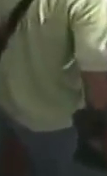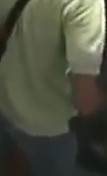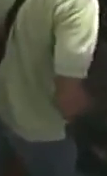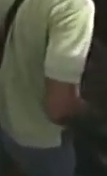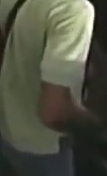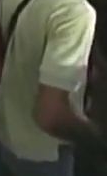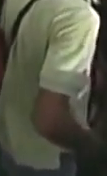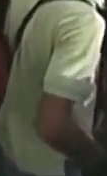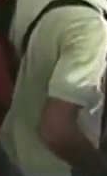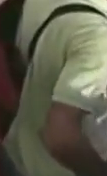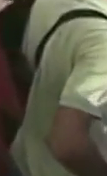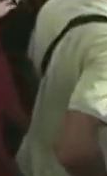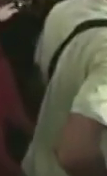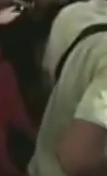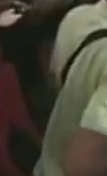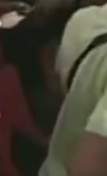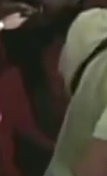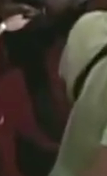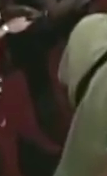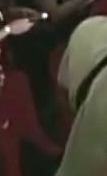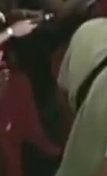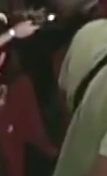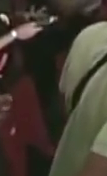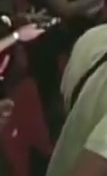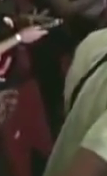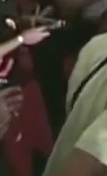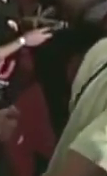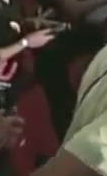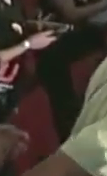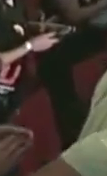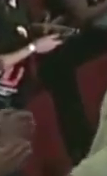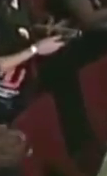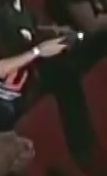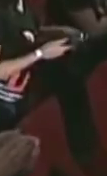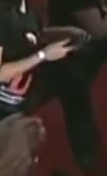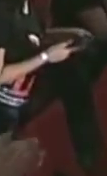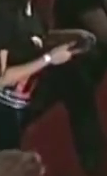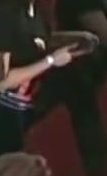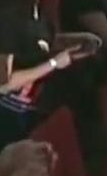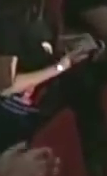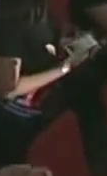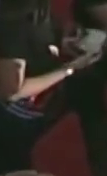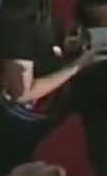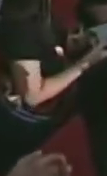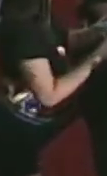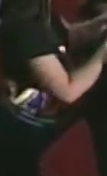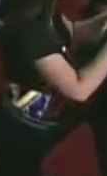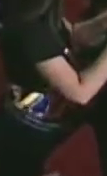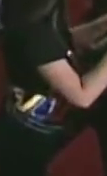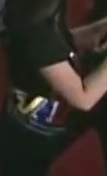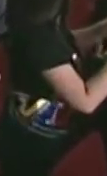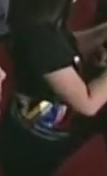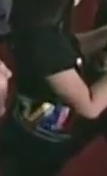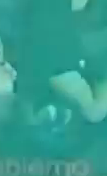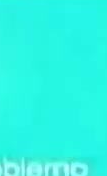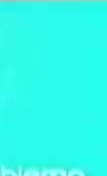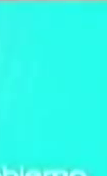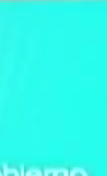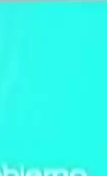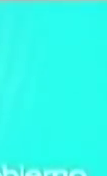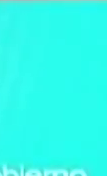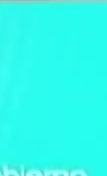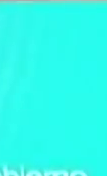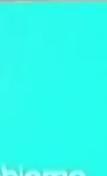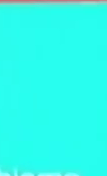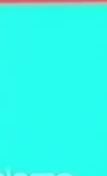y discusiones importantes para el país ante las pretensiones injerencistas del gobierno de Estados